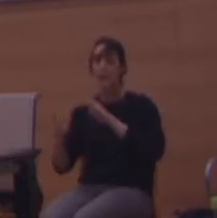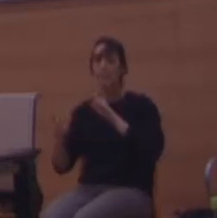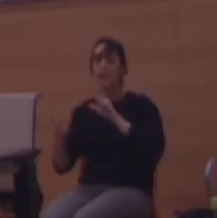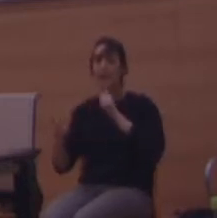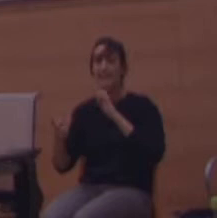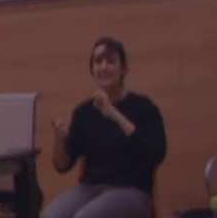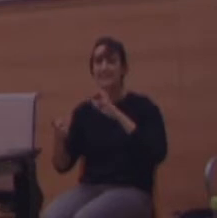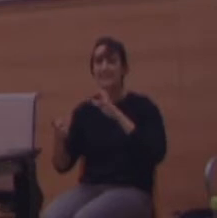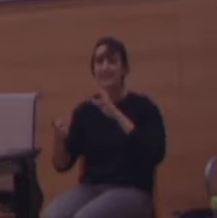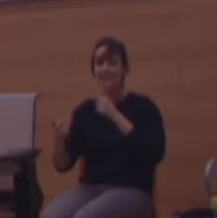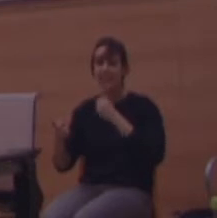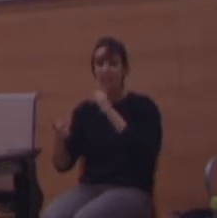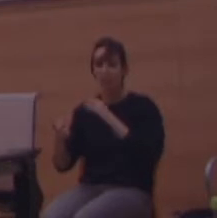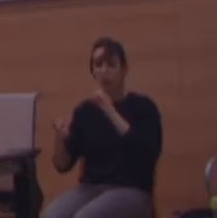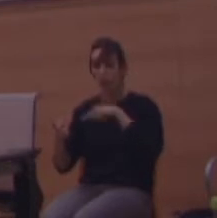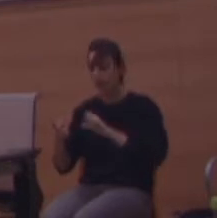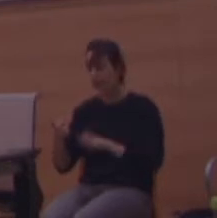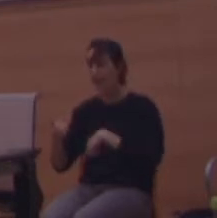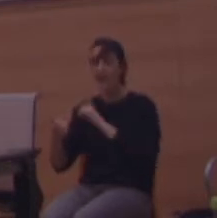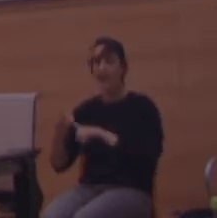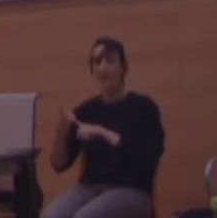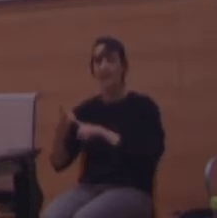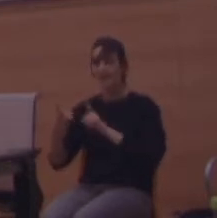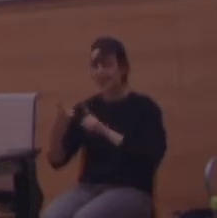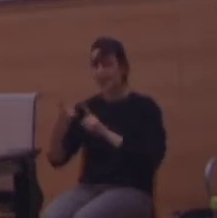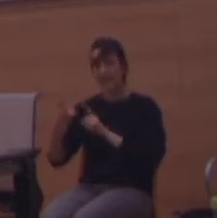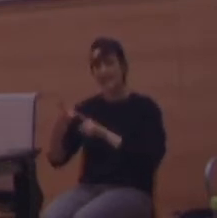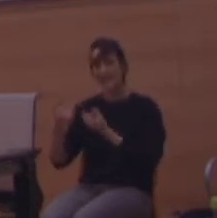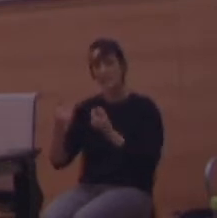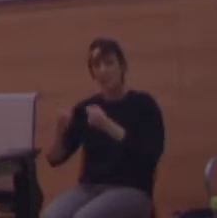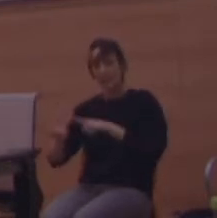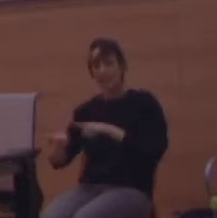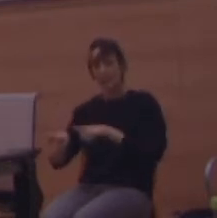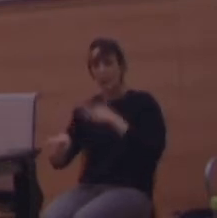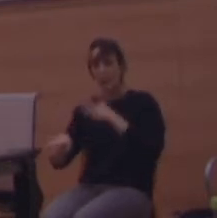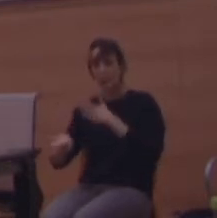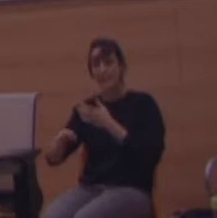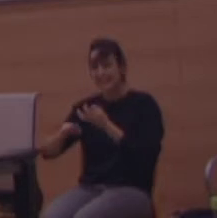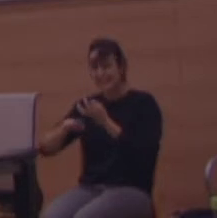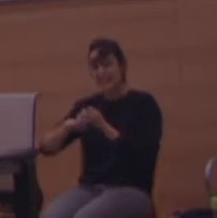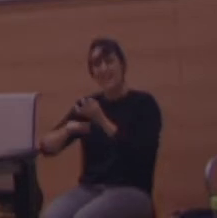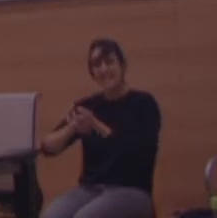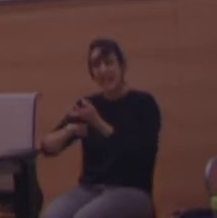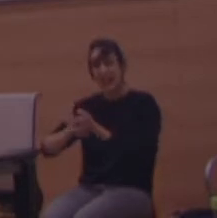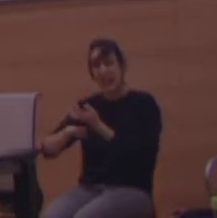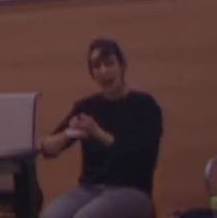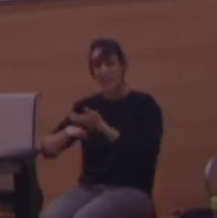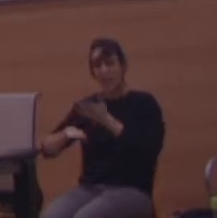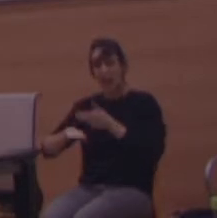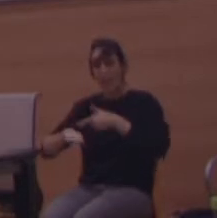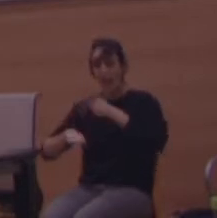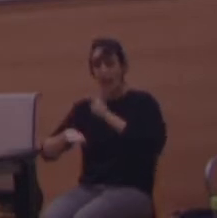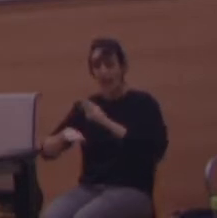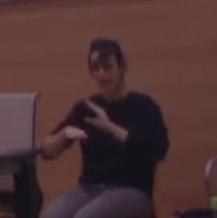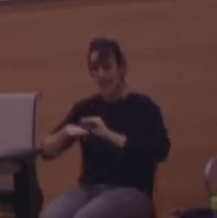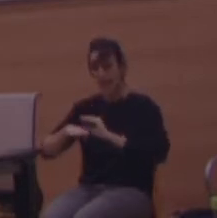porón es un material también de memoria lenta muy parecido al plastazote que se coloca en estas zonas de descarga, ¿vale? Y